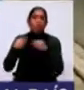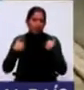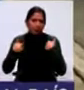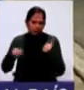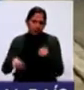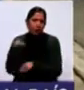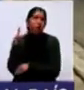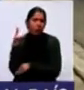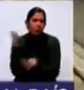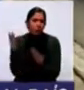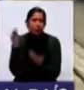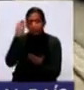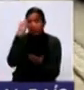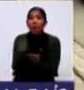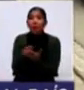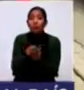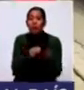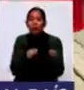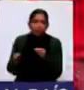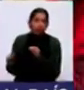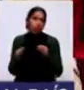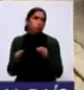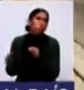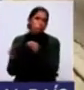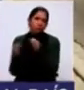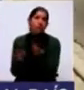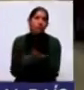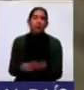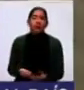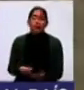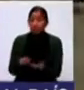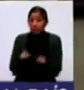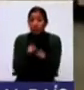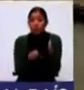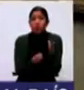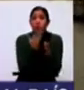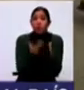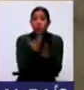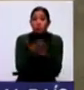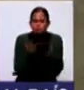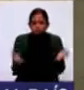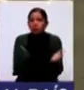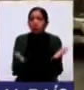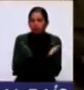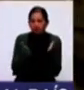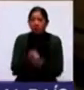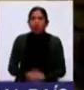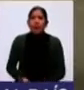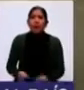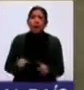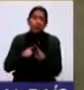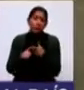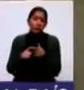nuestro país para dinamizar esta economía y para activar también el aparato productivo. En ese sentido, tanto para el